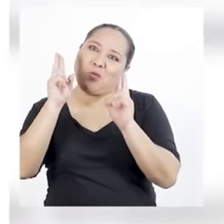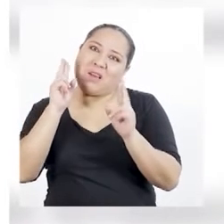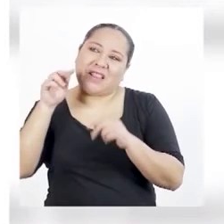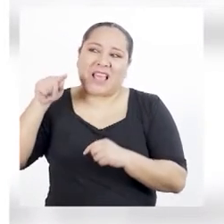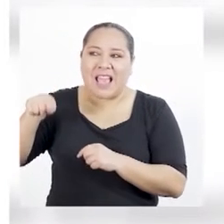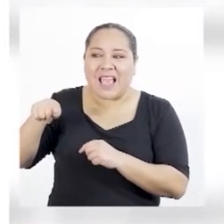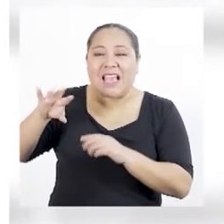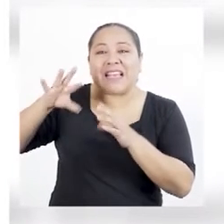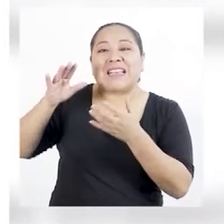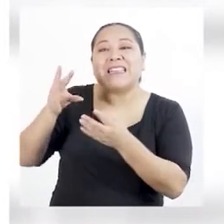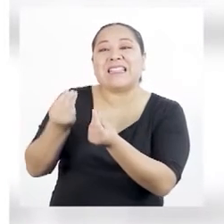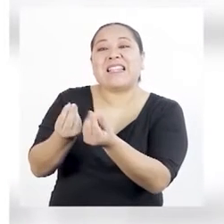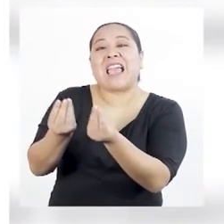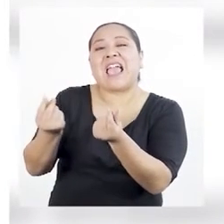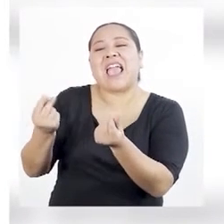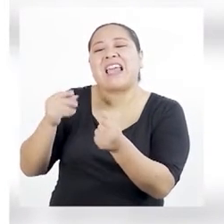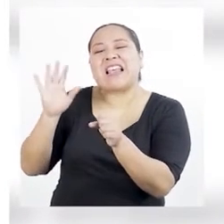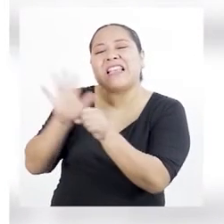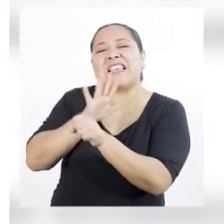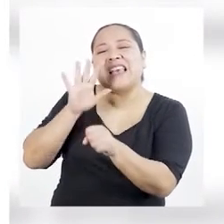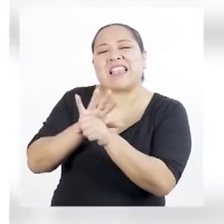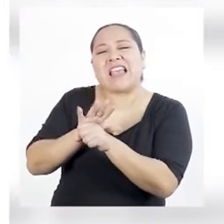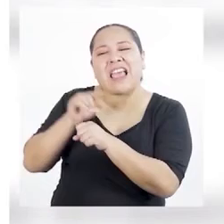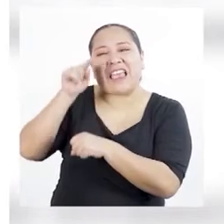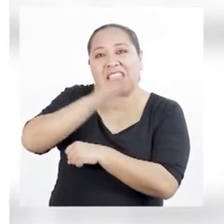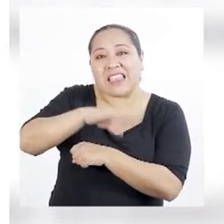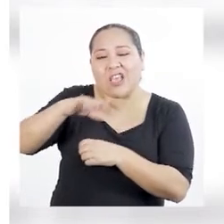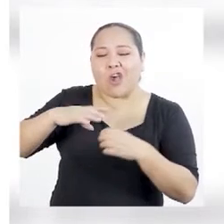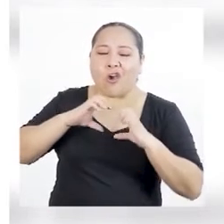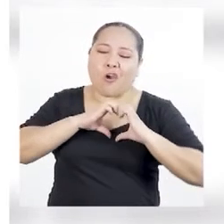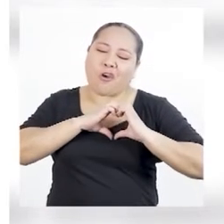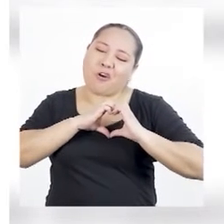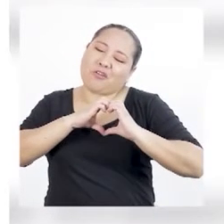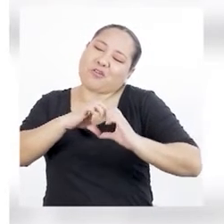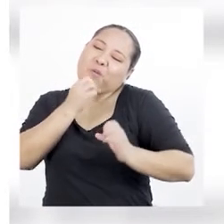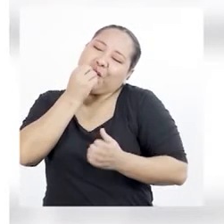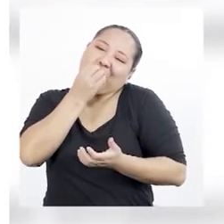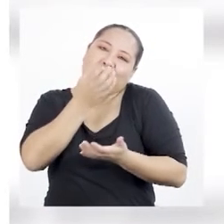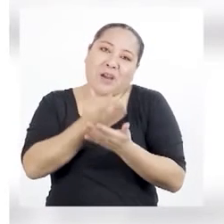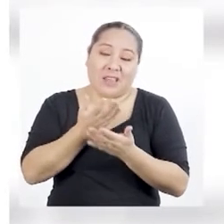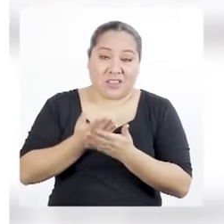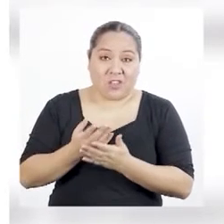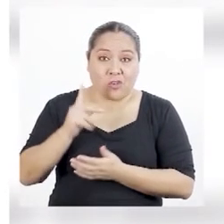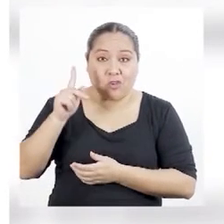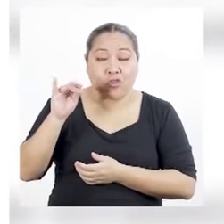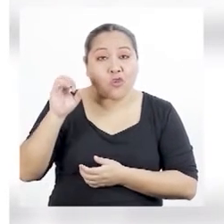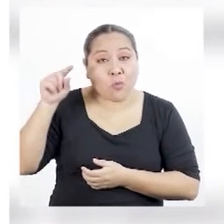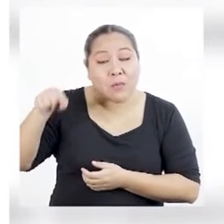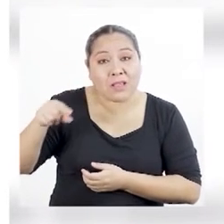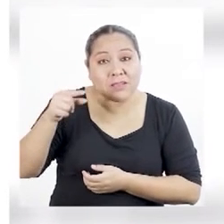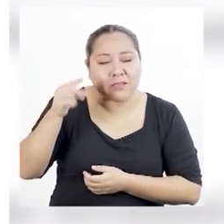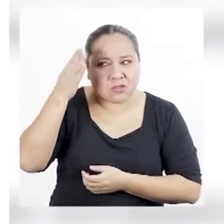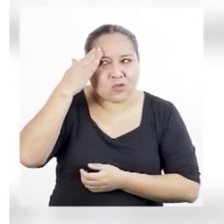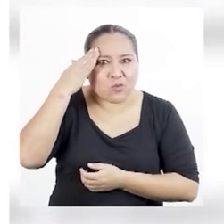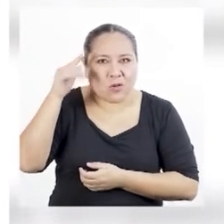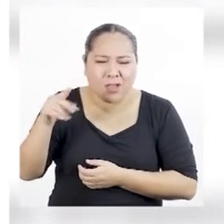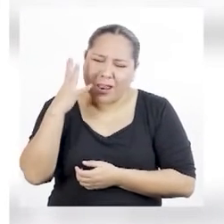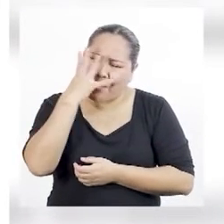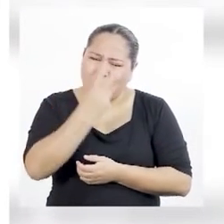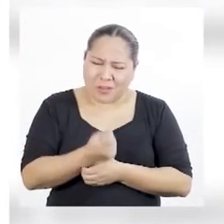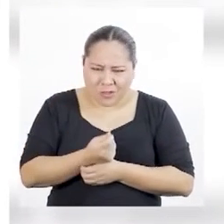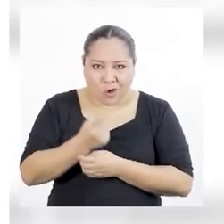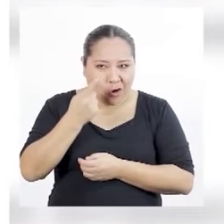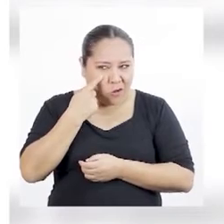Llegó a una tierra llena de niños de corazón noble y generoso. Tomás descubrió que era lindo